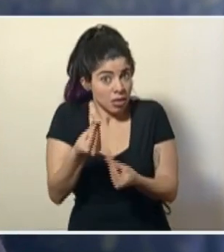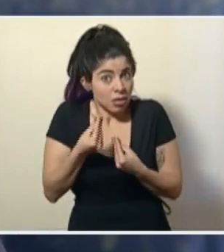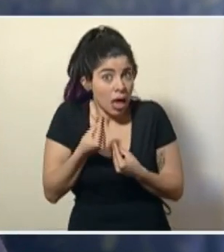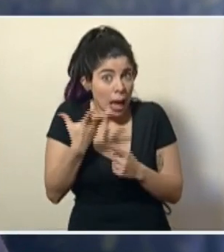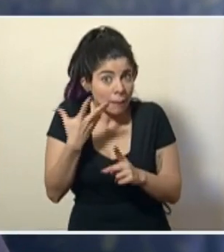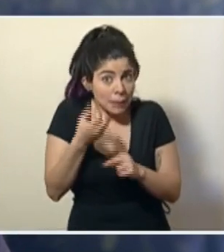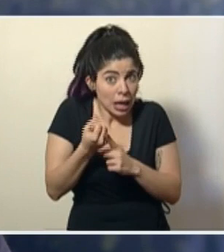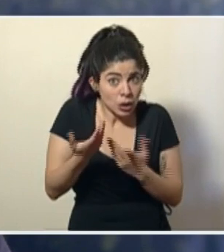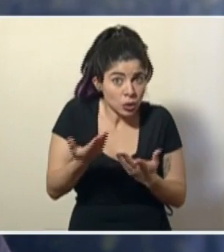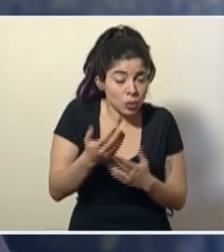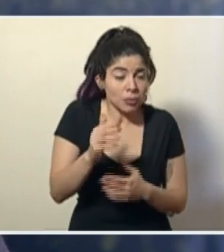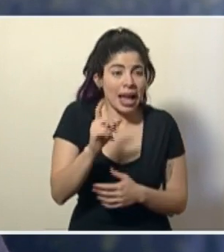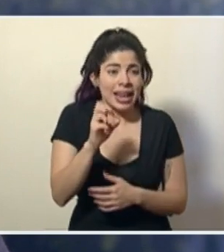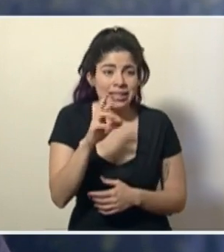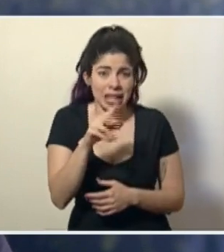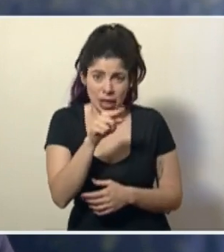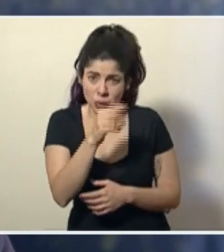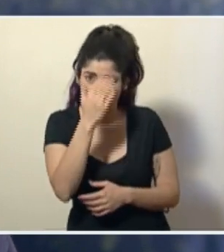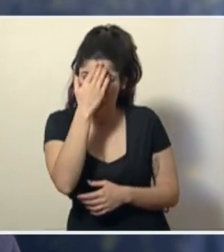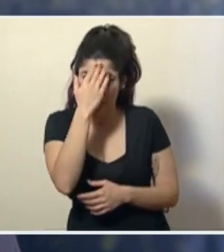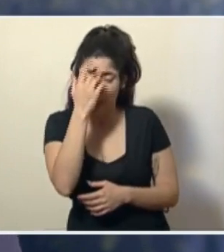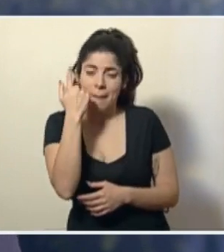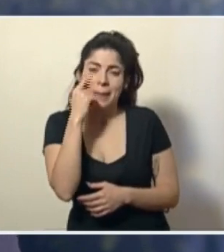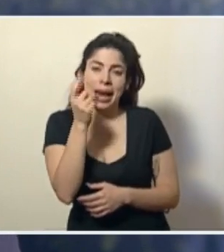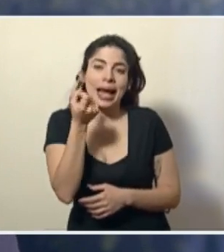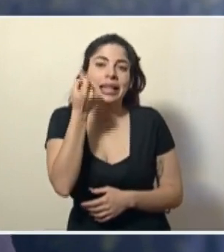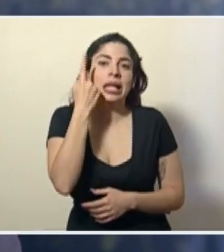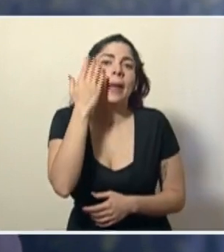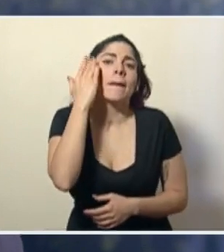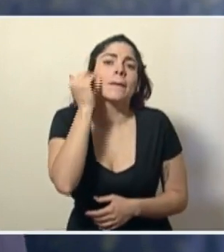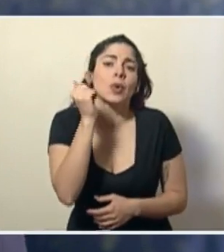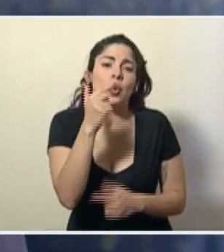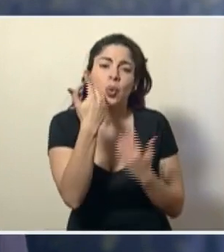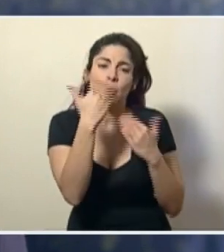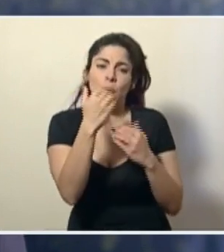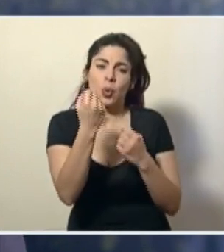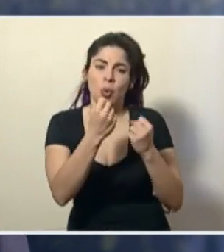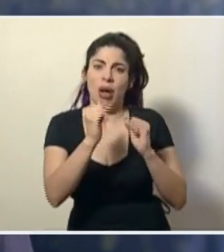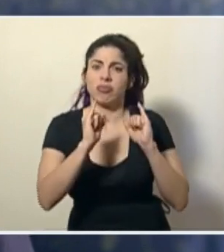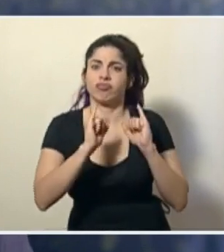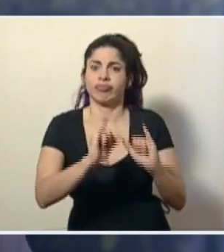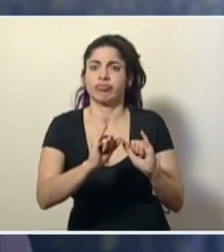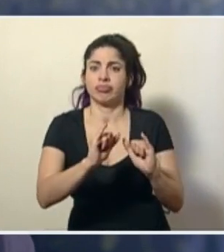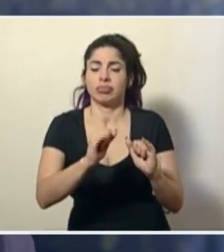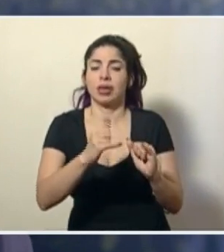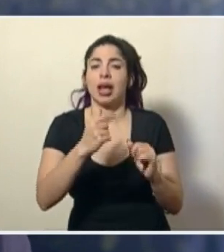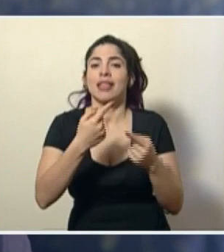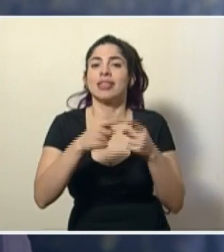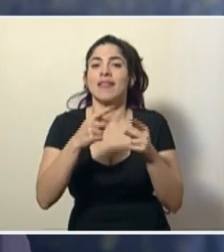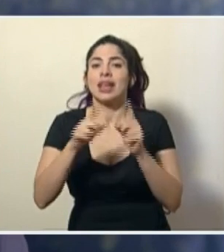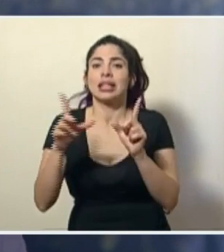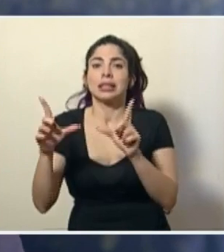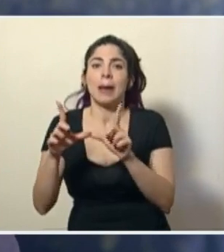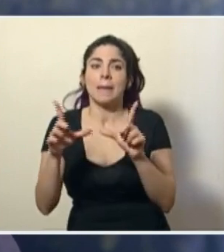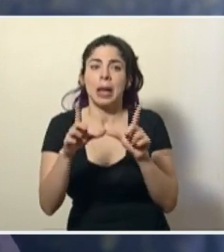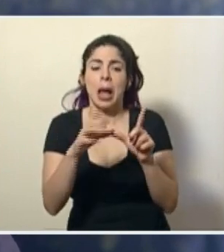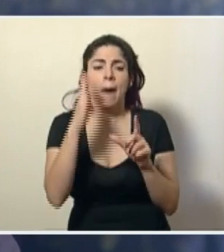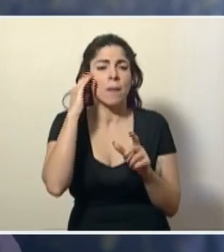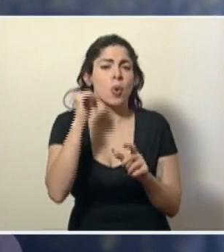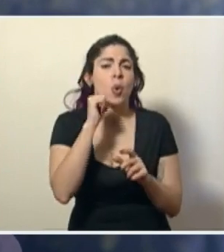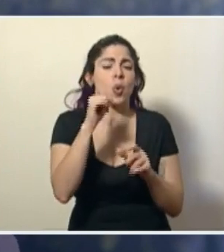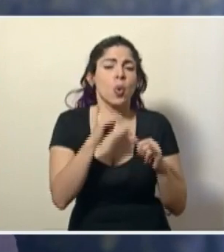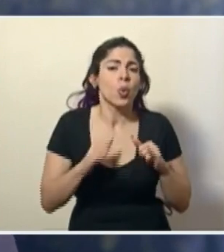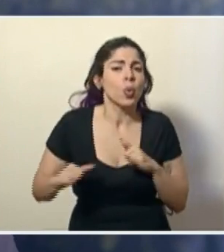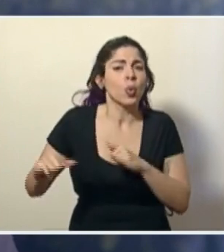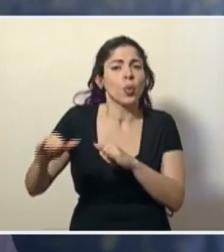tenido, don Alexander, para poder entender por qué mantener esa restricción incluso diferenciada por placas y no una